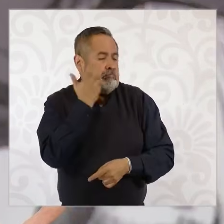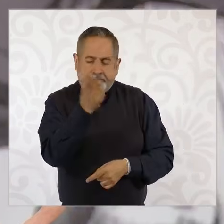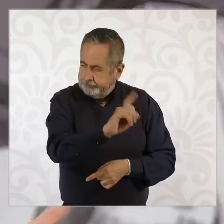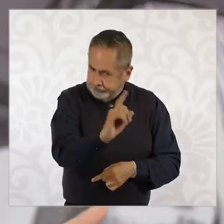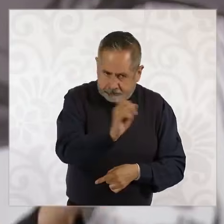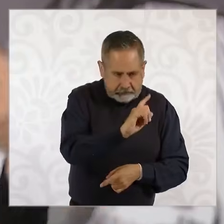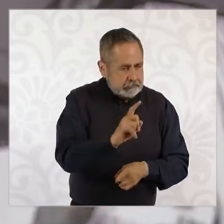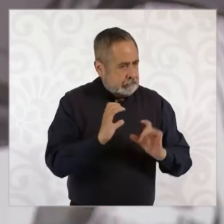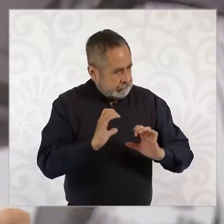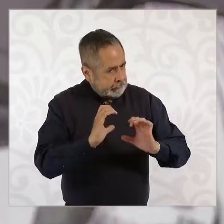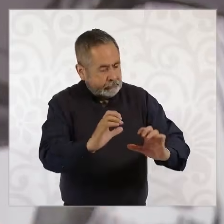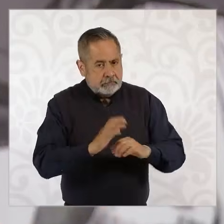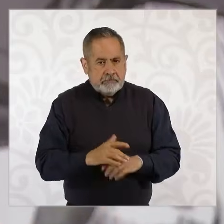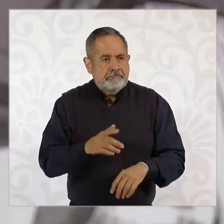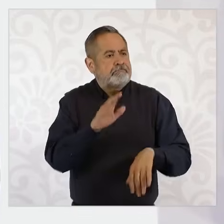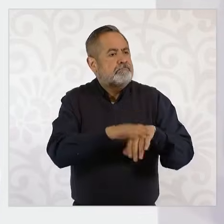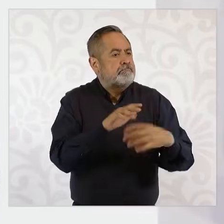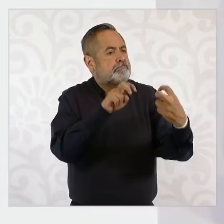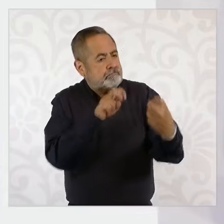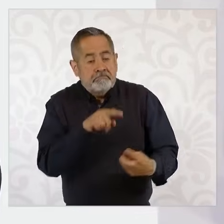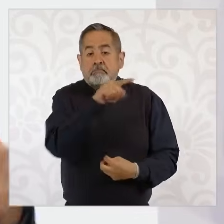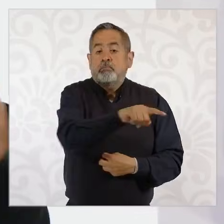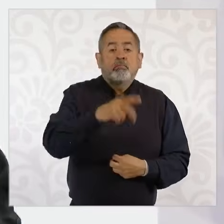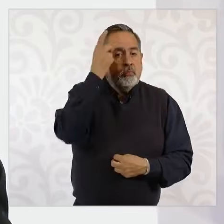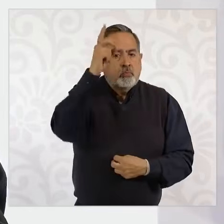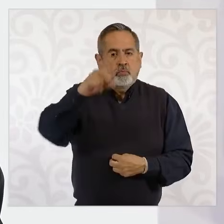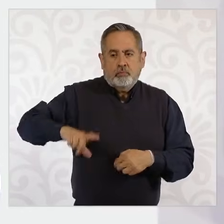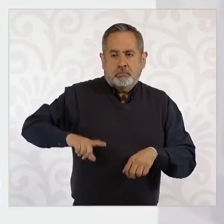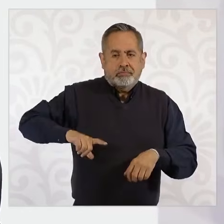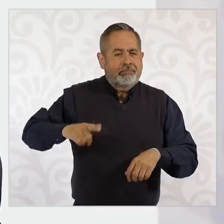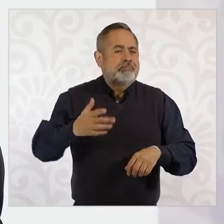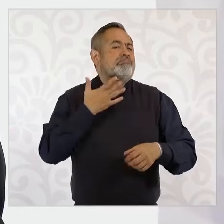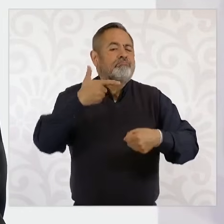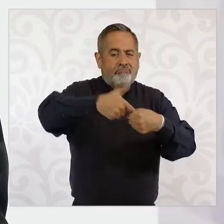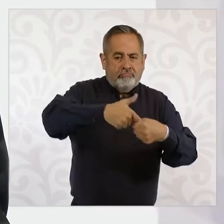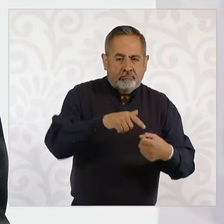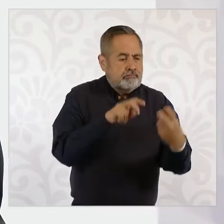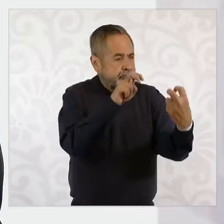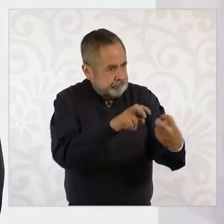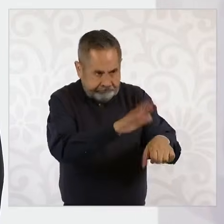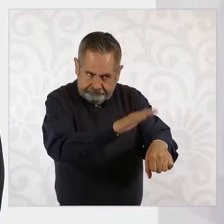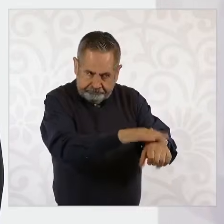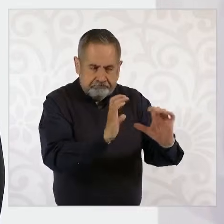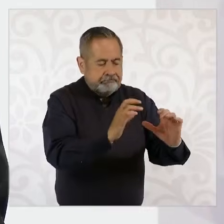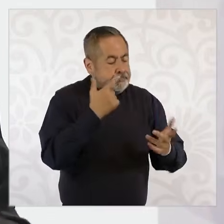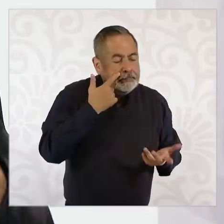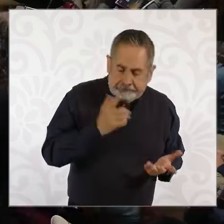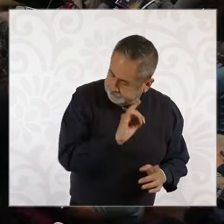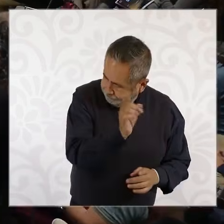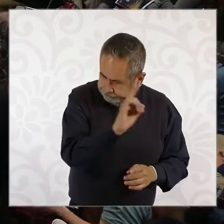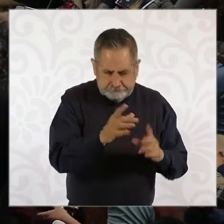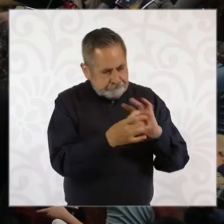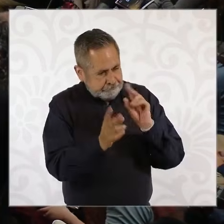productos. Entonces tenemos que sentar a los gasolineros, tenemos que sentar a los productores, a los comercializadores